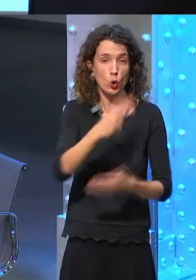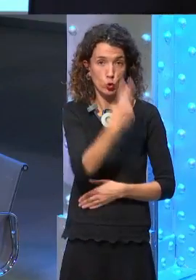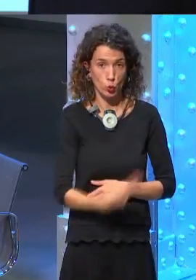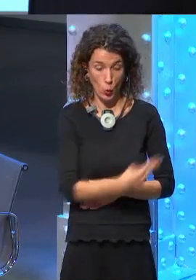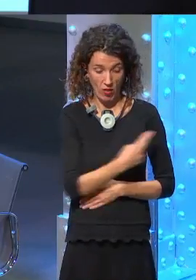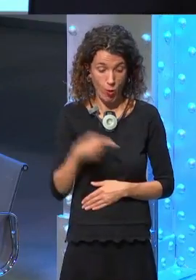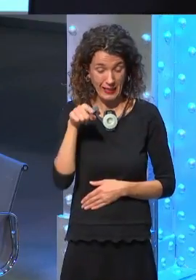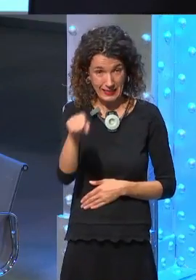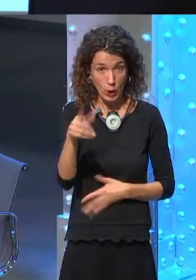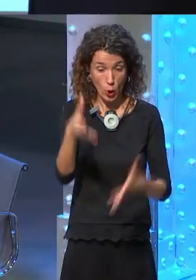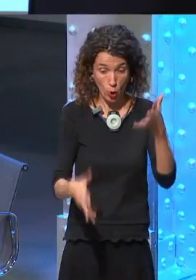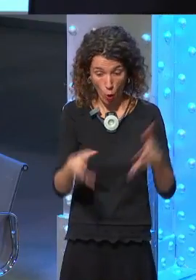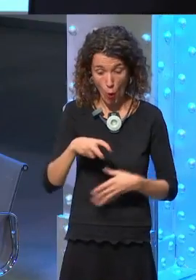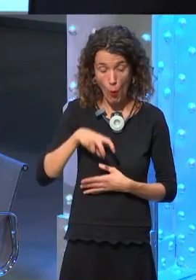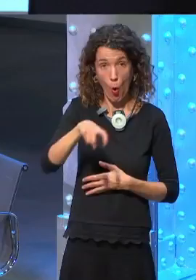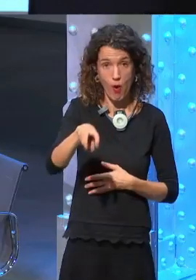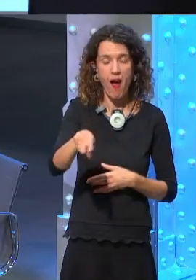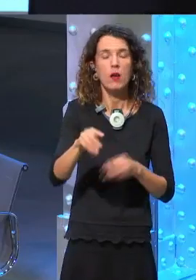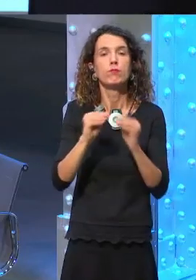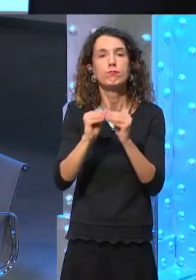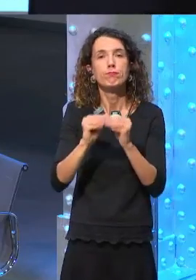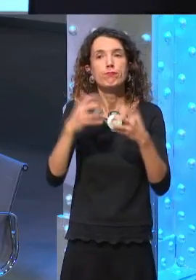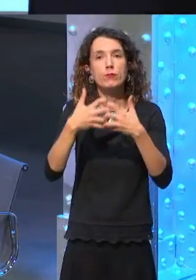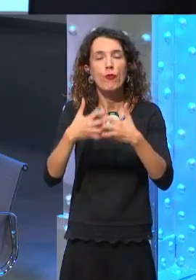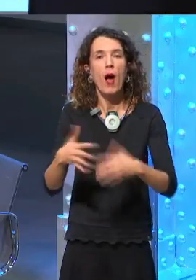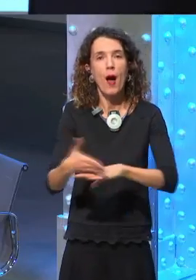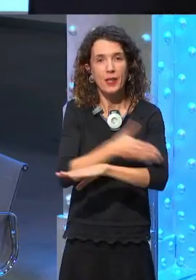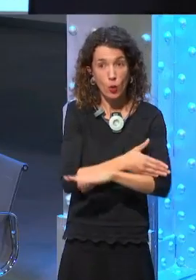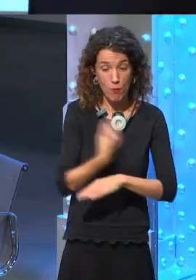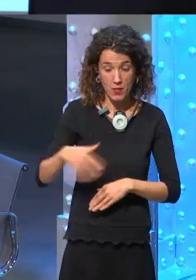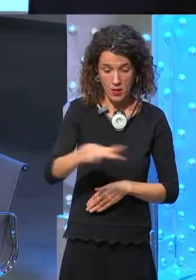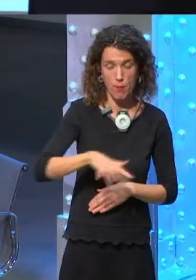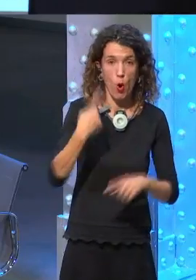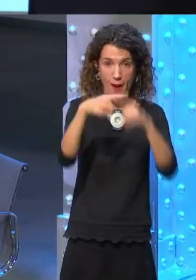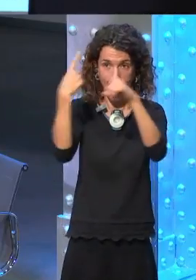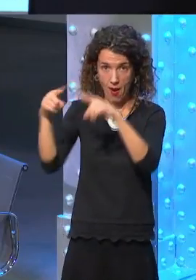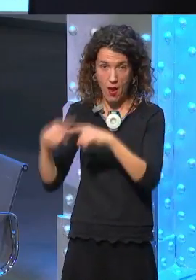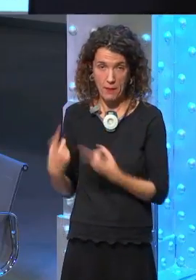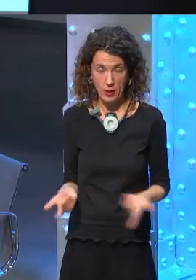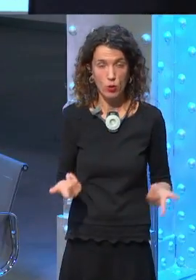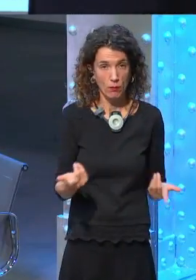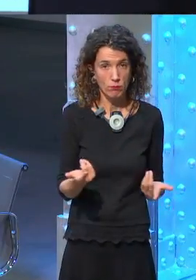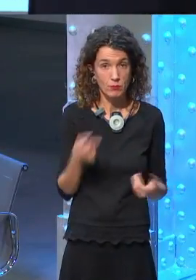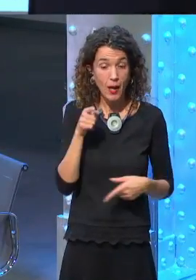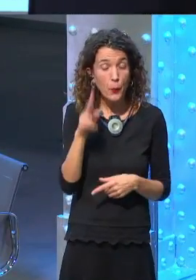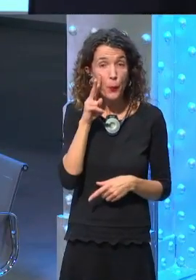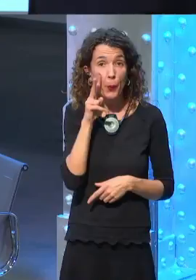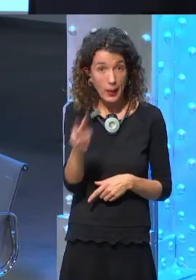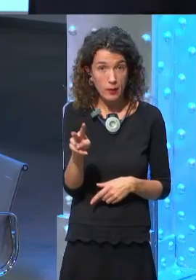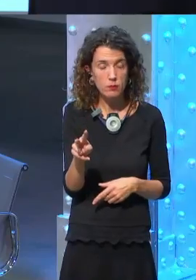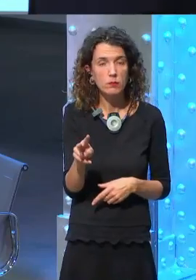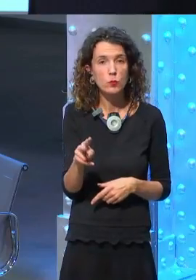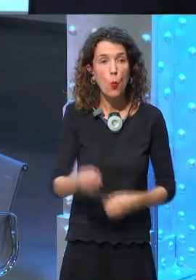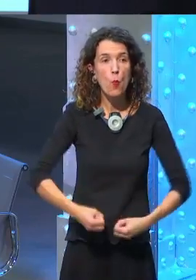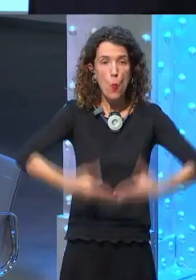suizo, y este robot prefabricó en el mismo sitio los elementos. Aquí se puede ver